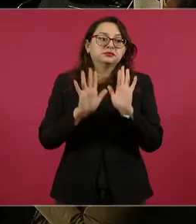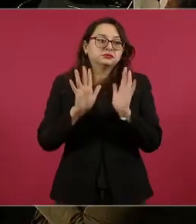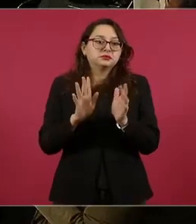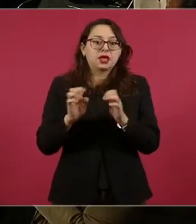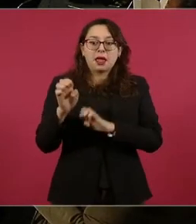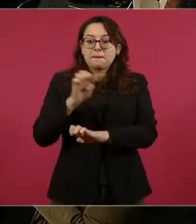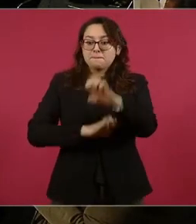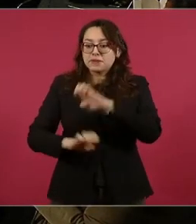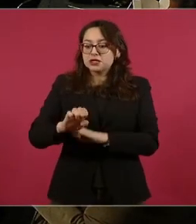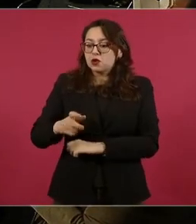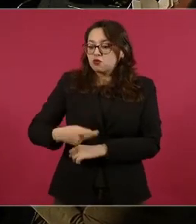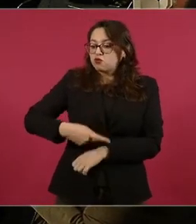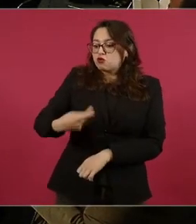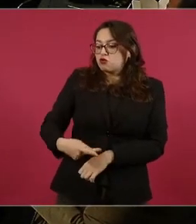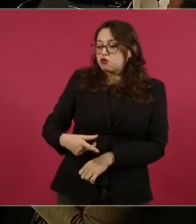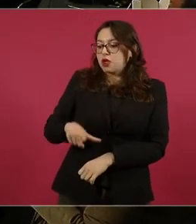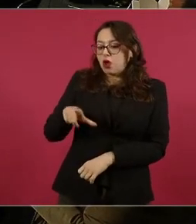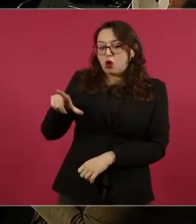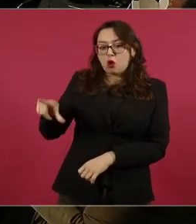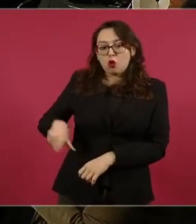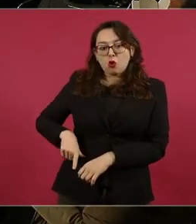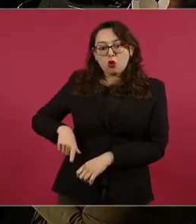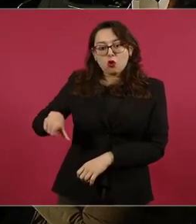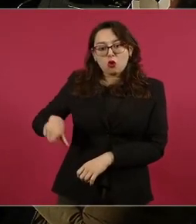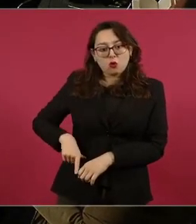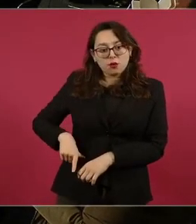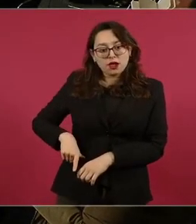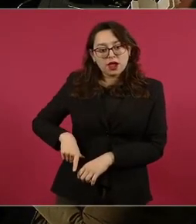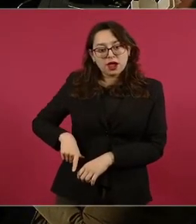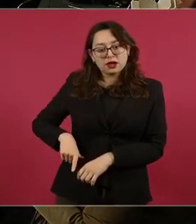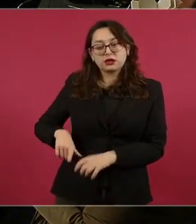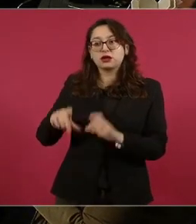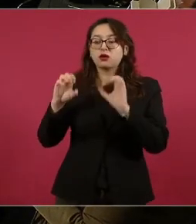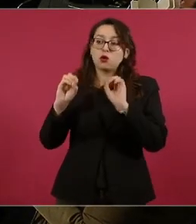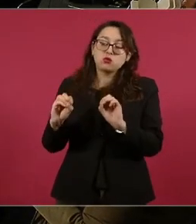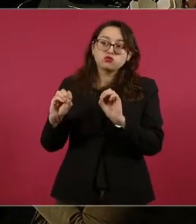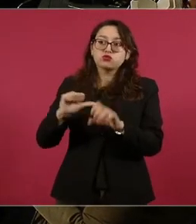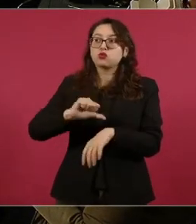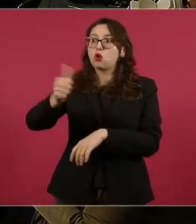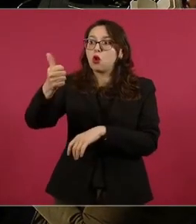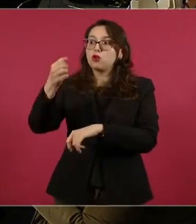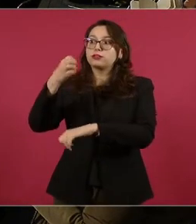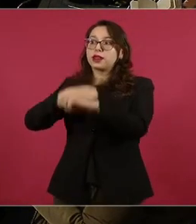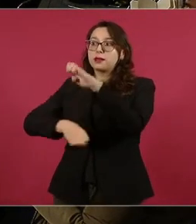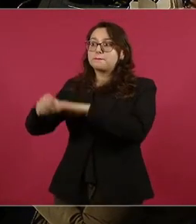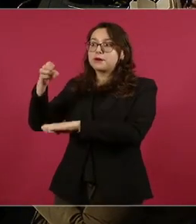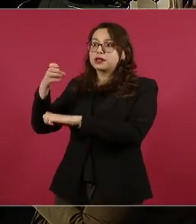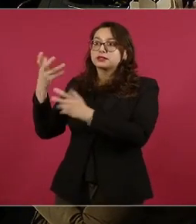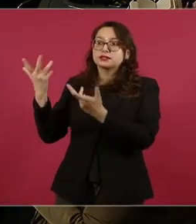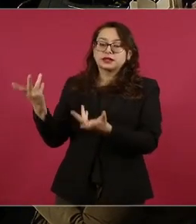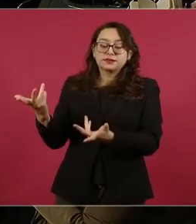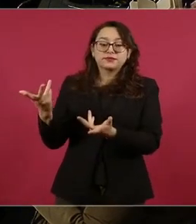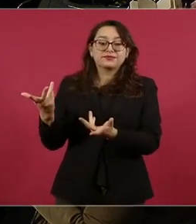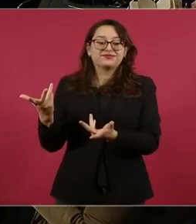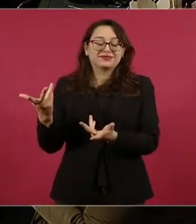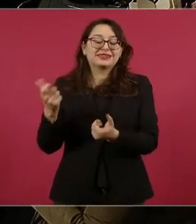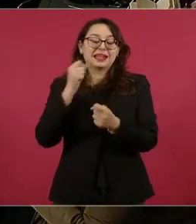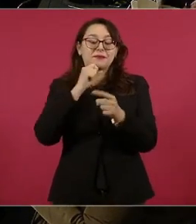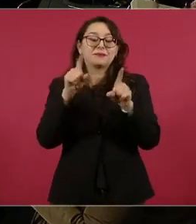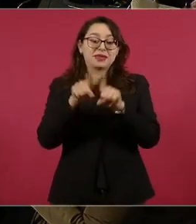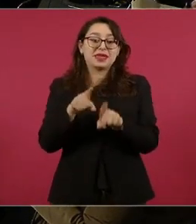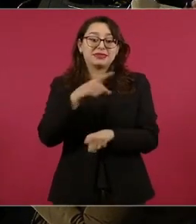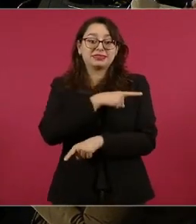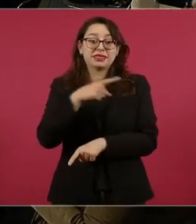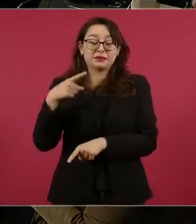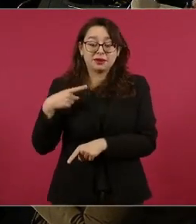estado en espera de que se den los cambios también porque tiene que ver con